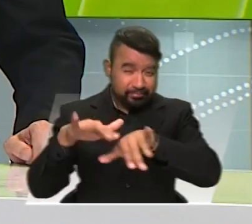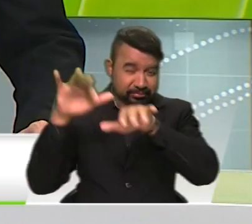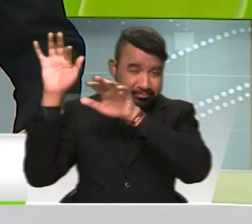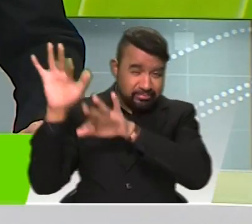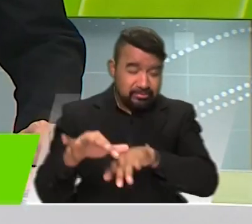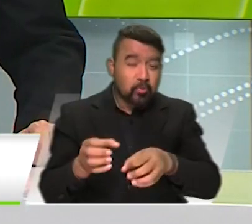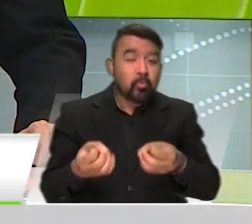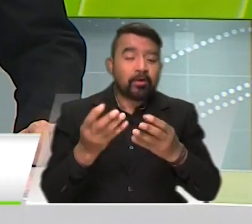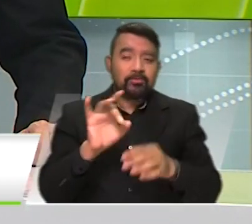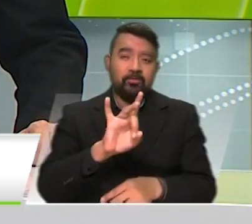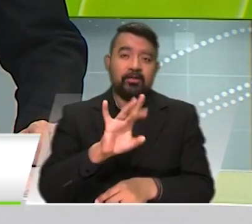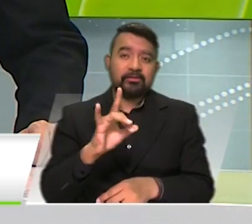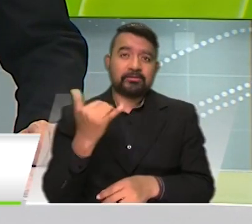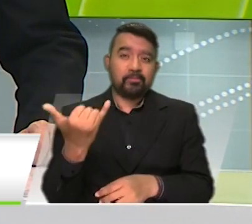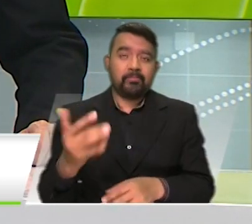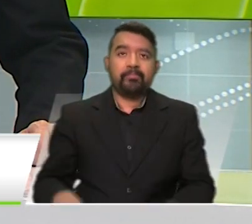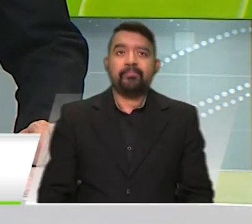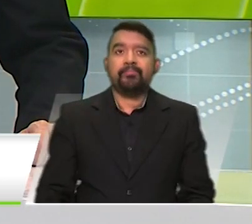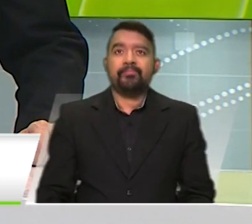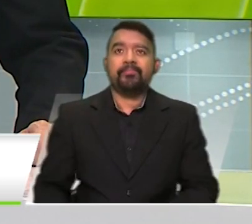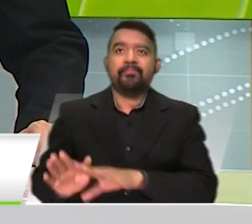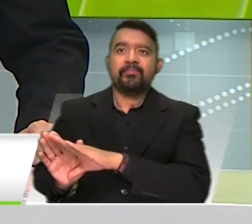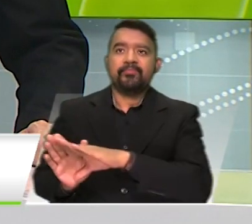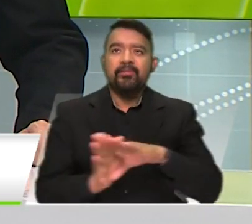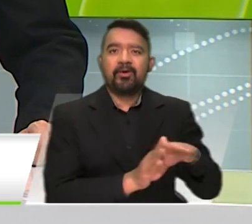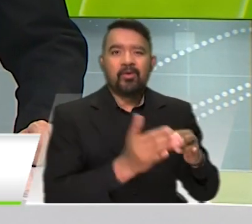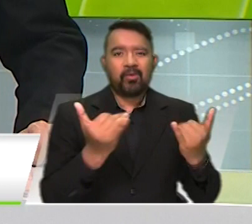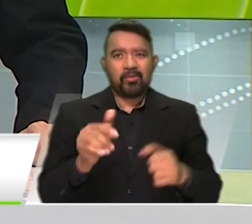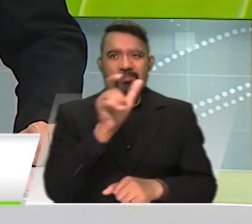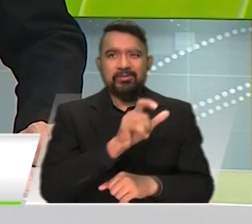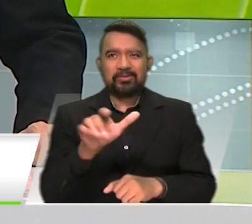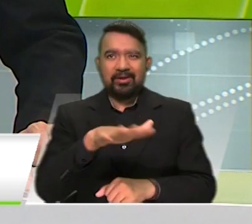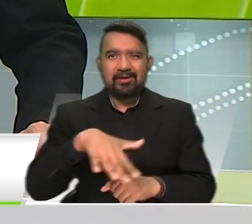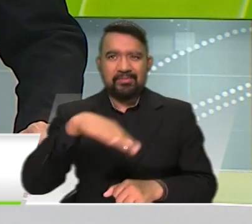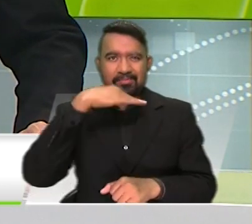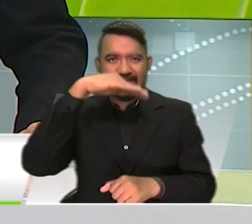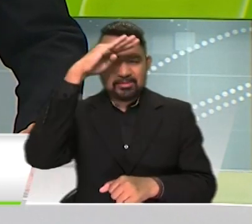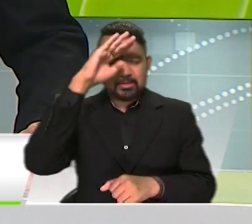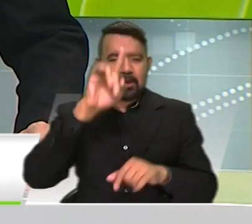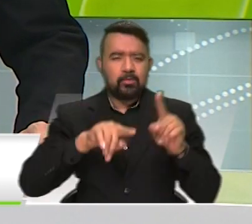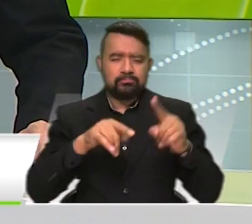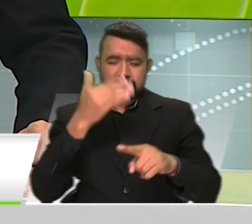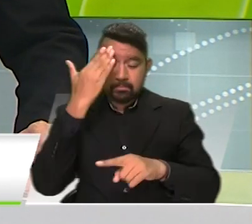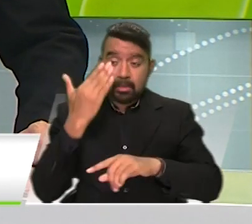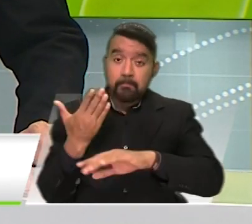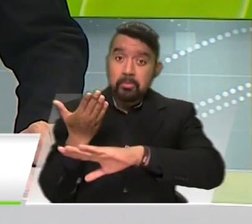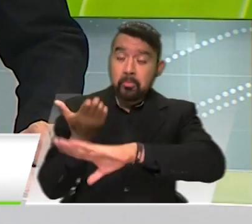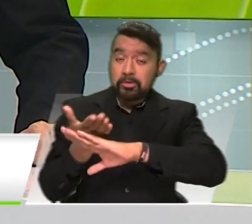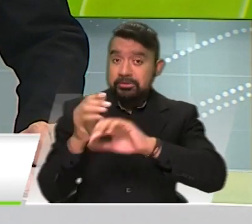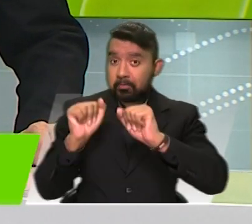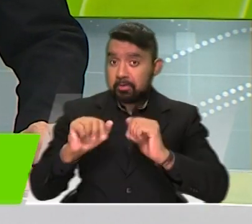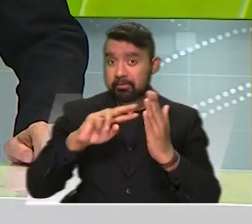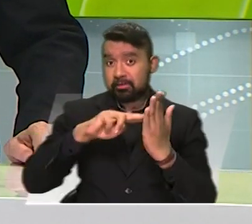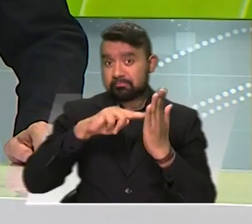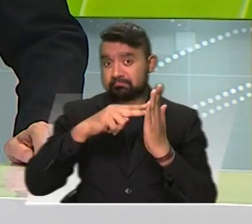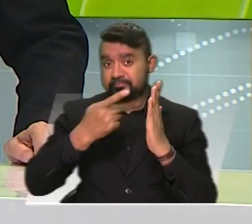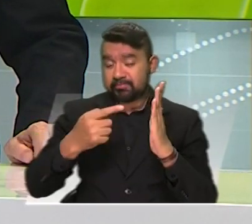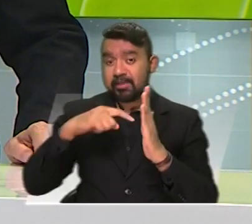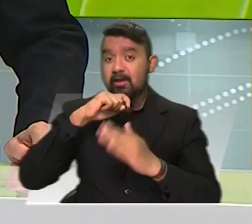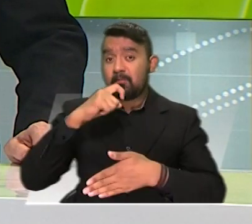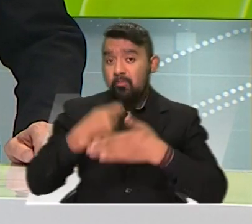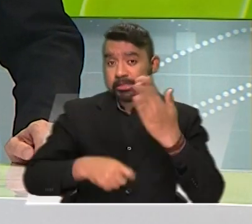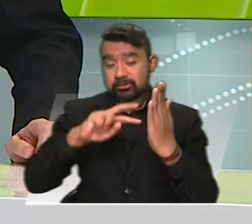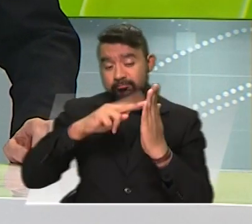Ciudadanos de la capital antioqueña salieron esta mañana a marchar como protesta a los proyectos de reforma que estudia actualmente el Congreso de Colombia